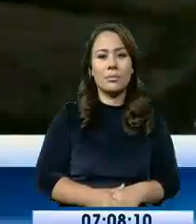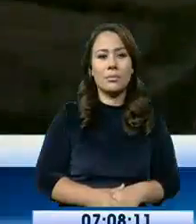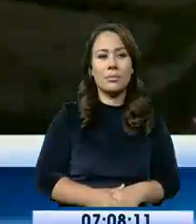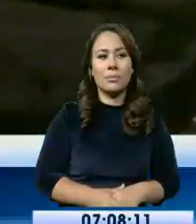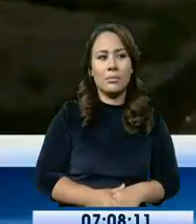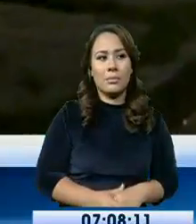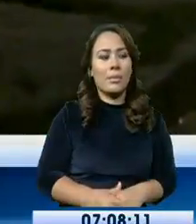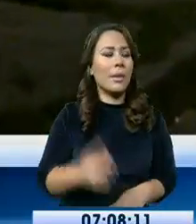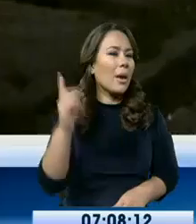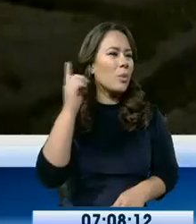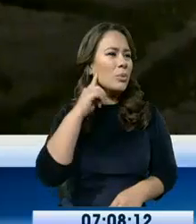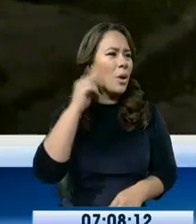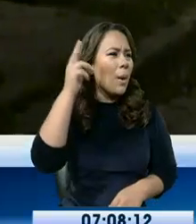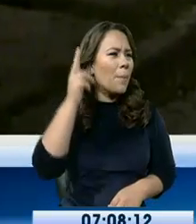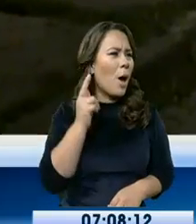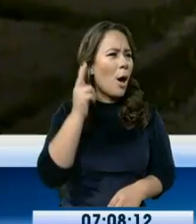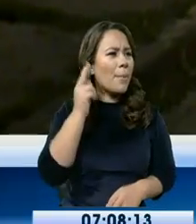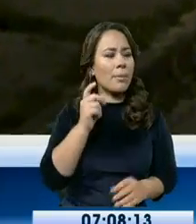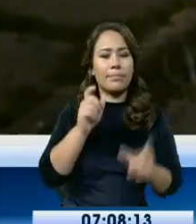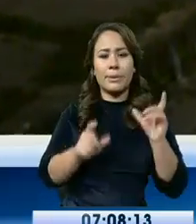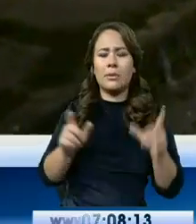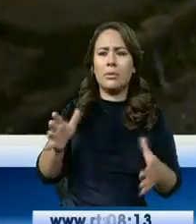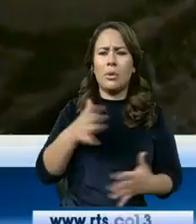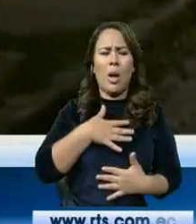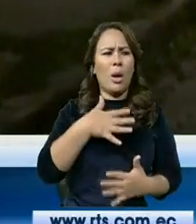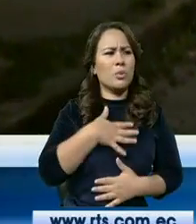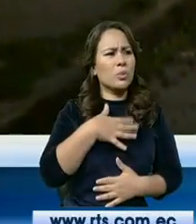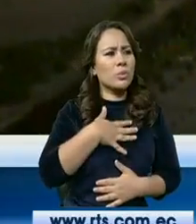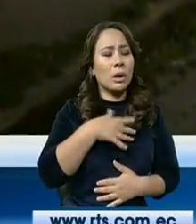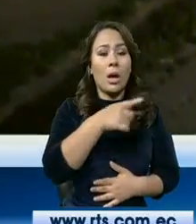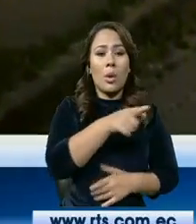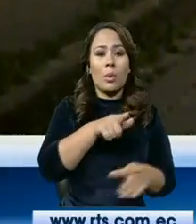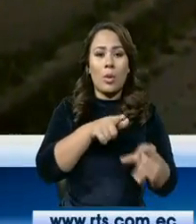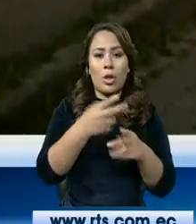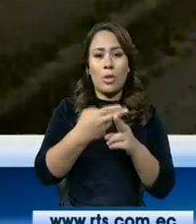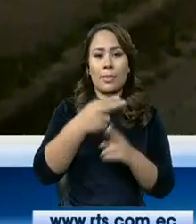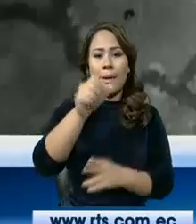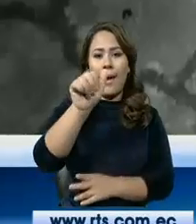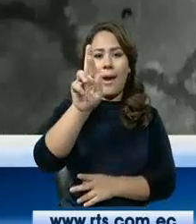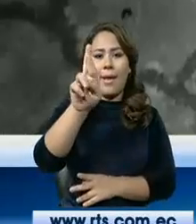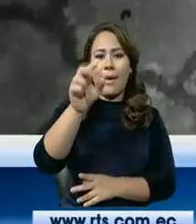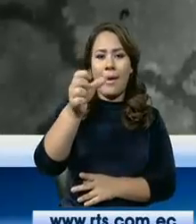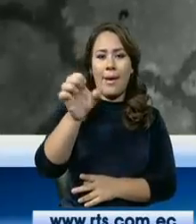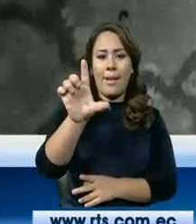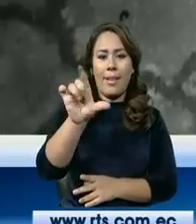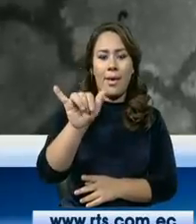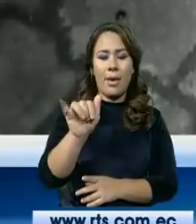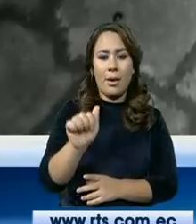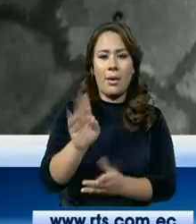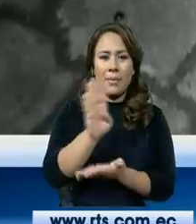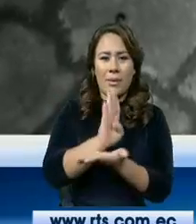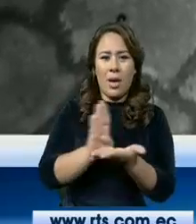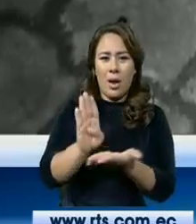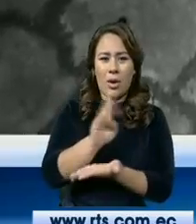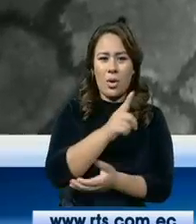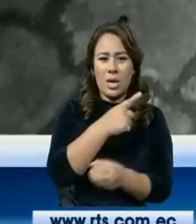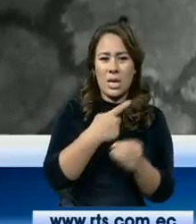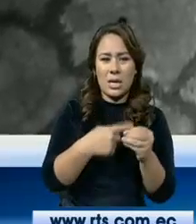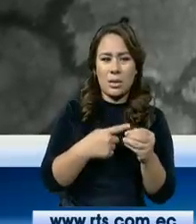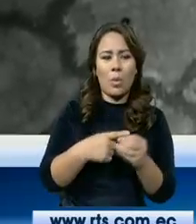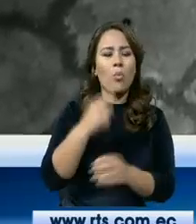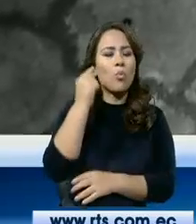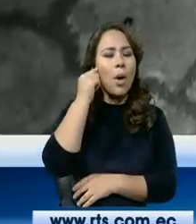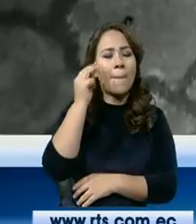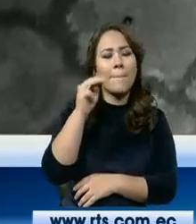El ruido de los disparos alertó a los vecinos de la Argelia Media. Llegaba la noche y con ella la desgracia para dos familias. Aparentemente María